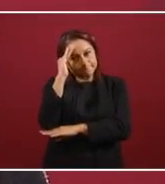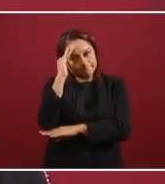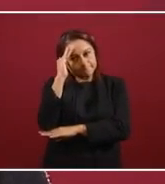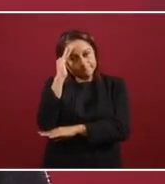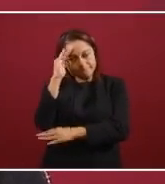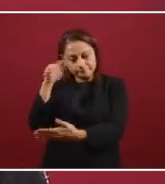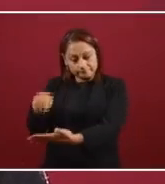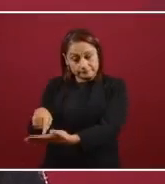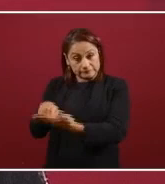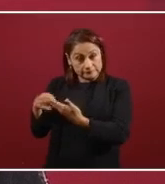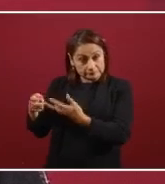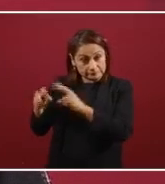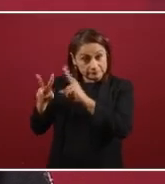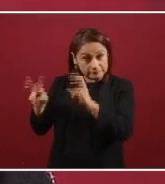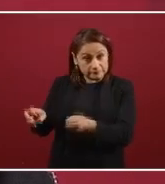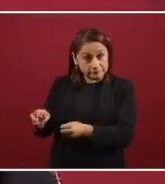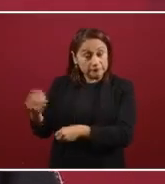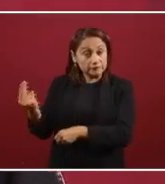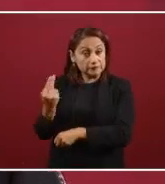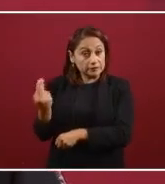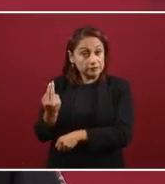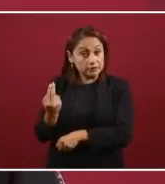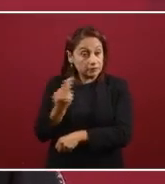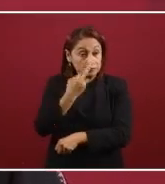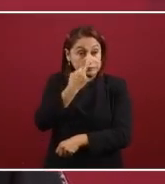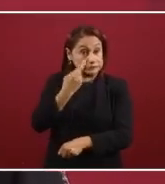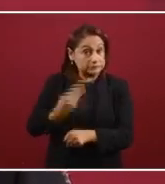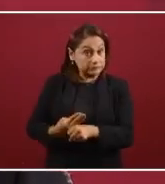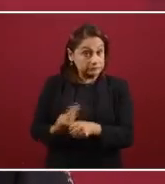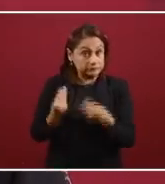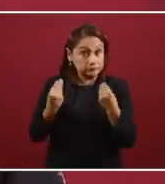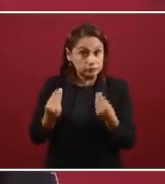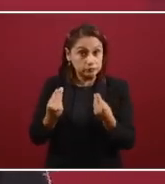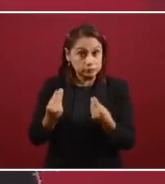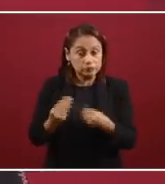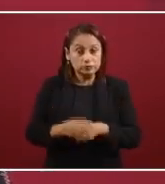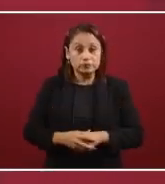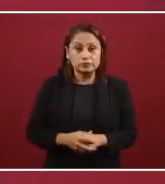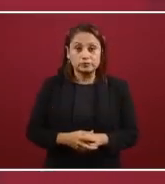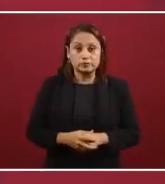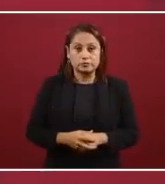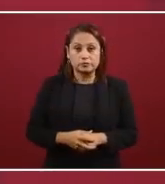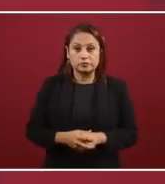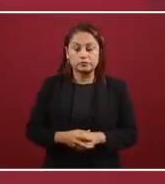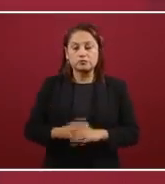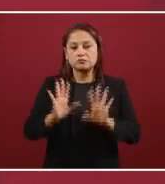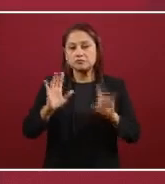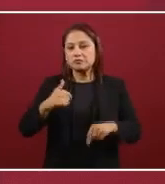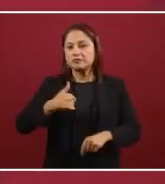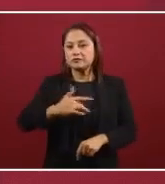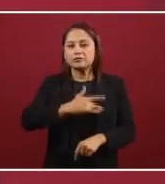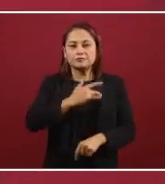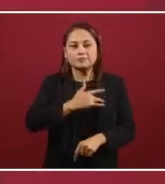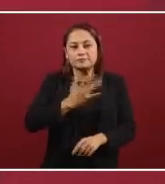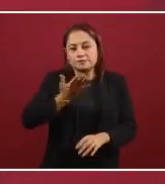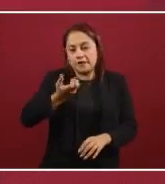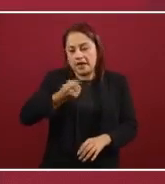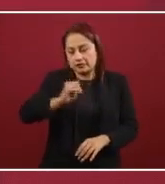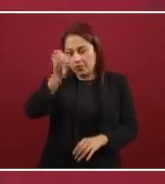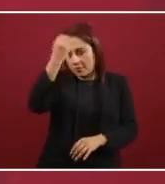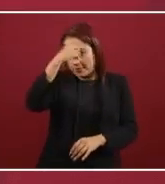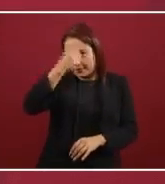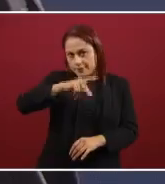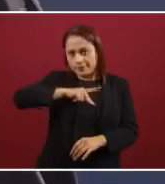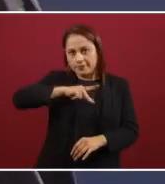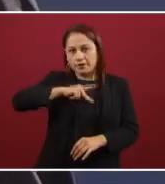responsabilidad. Yo creo que todo lo que hagamos de